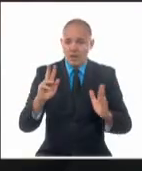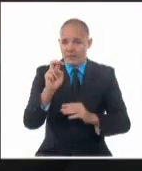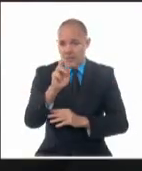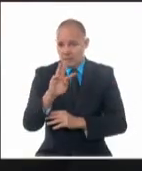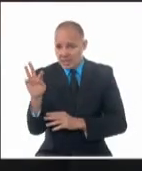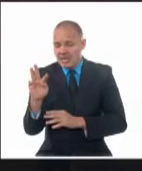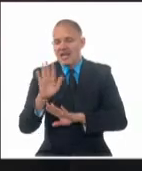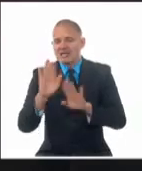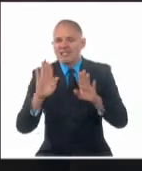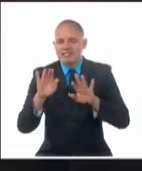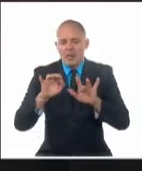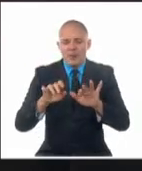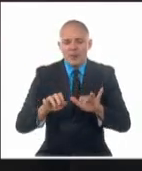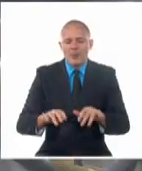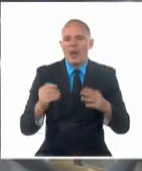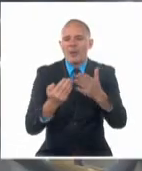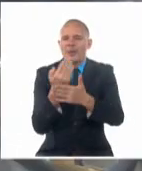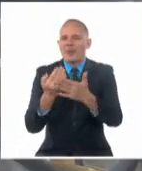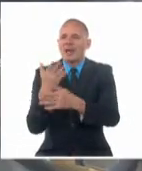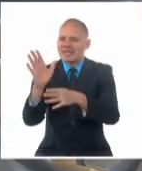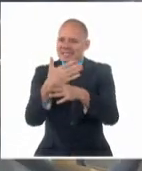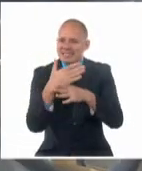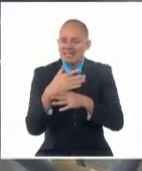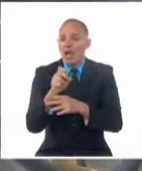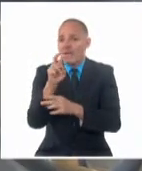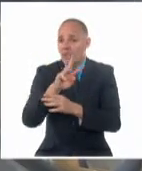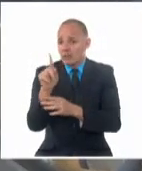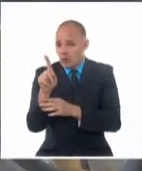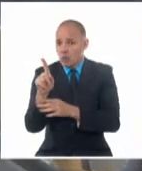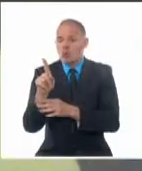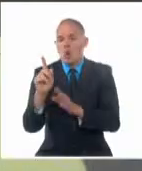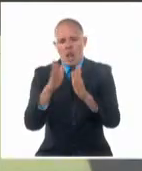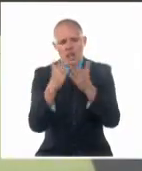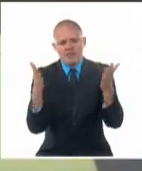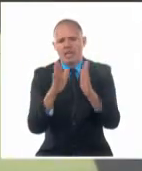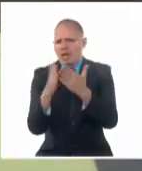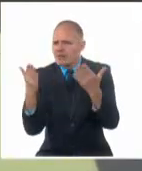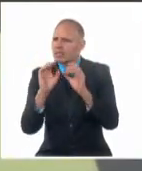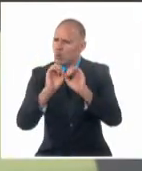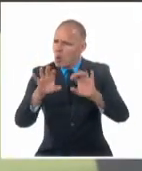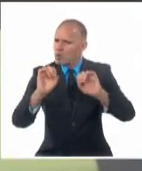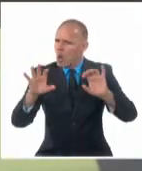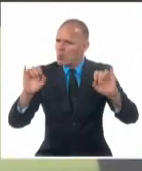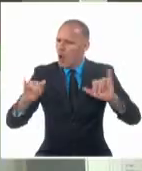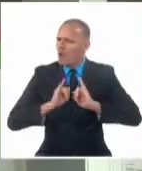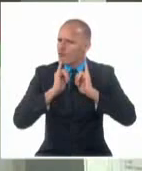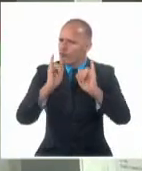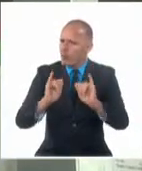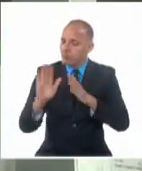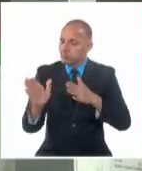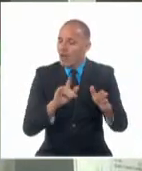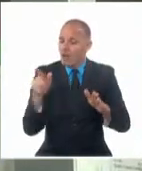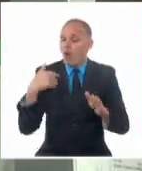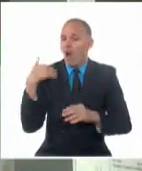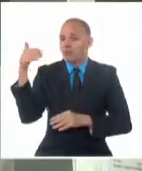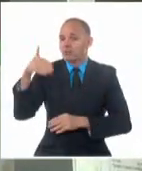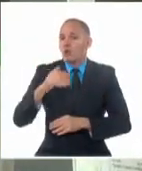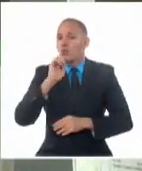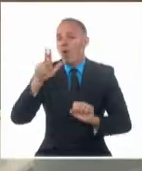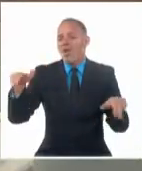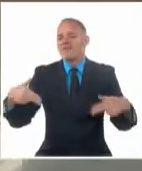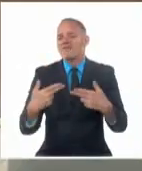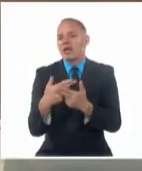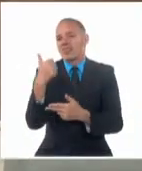publicación de 21 artículos científicos en revistas de todo el país y la participación en más de 10 eventos nacionales y extranjeros